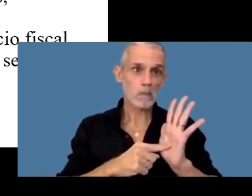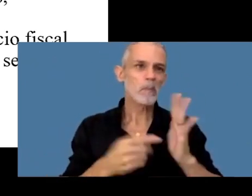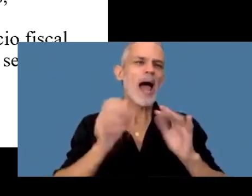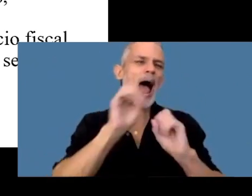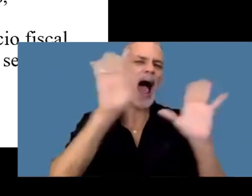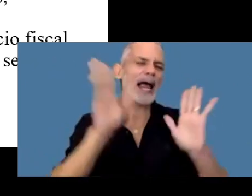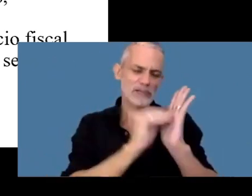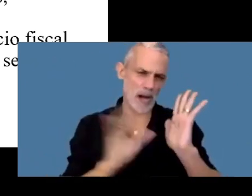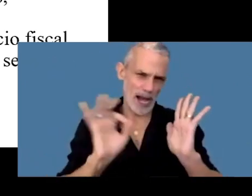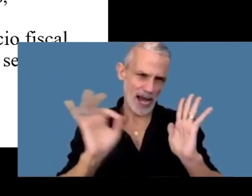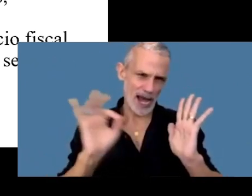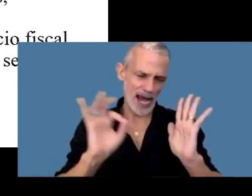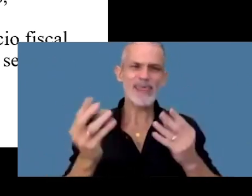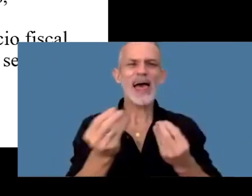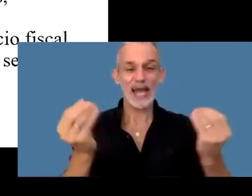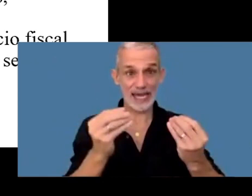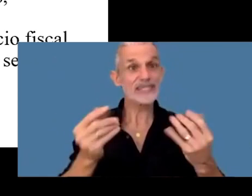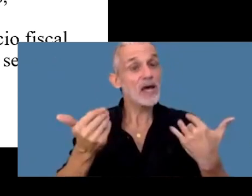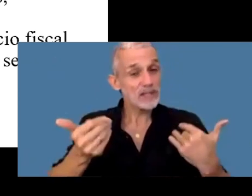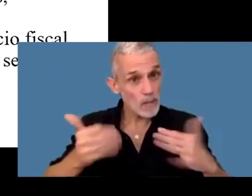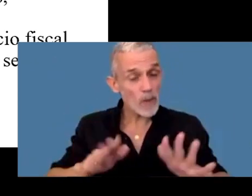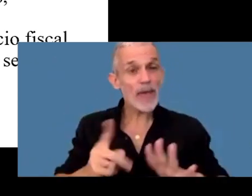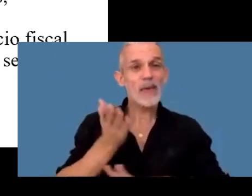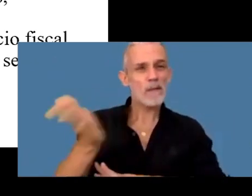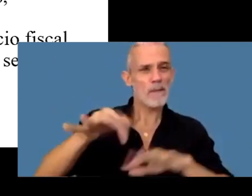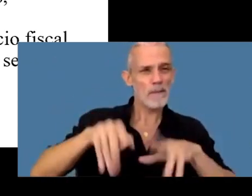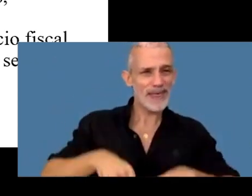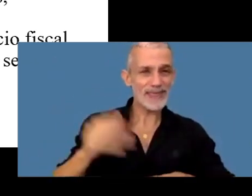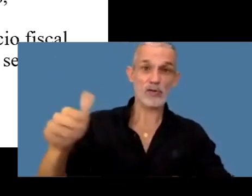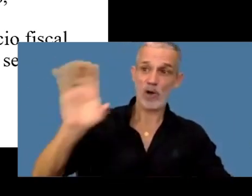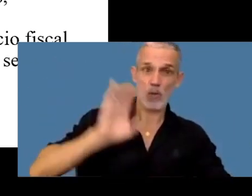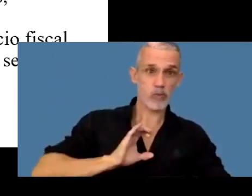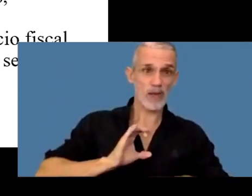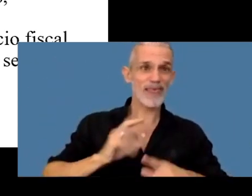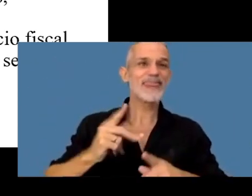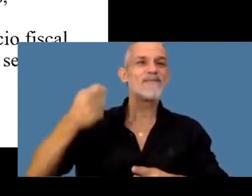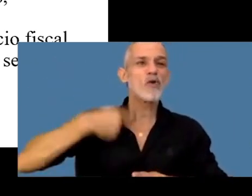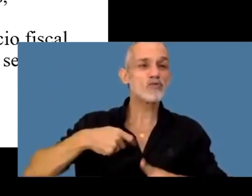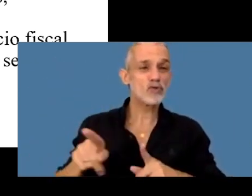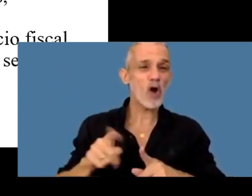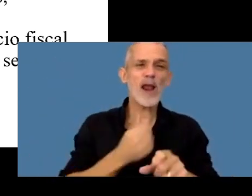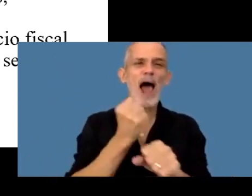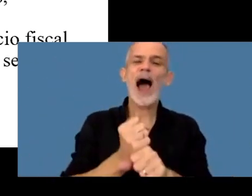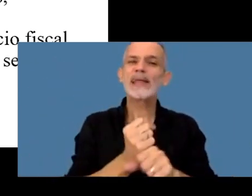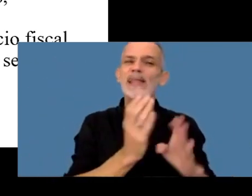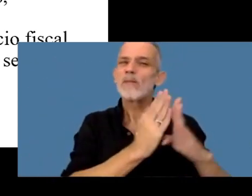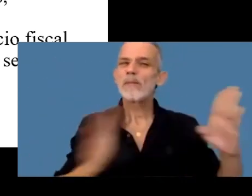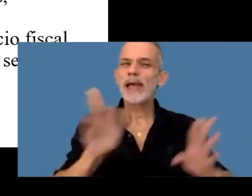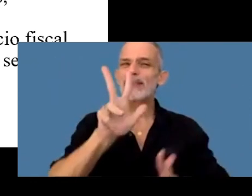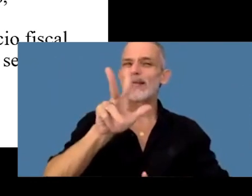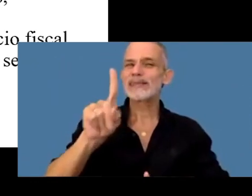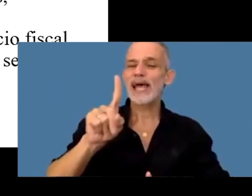aclaraciones, es que se podrá realizar este pedido de devolución hasta el 31 de